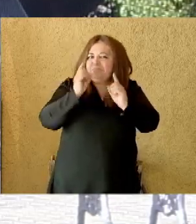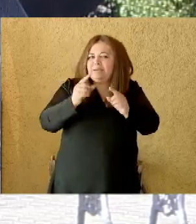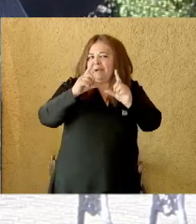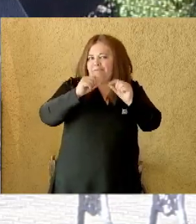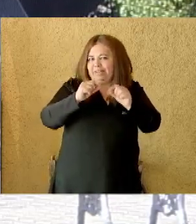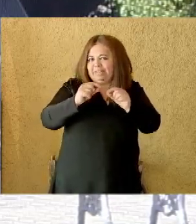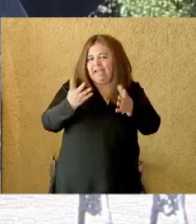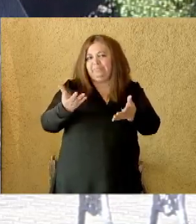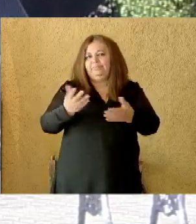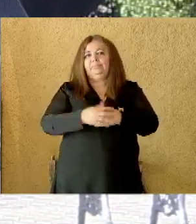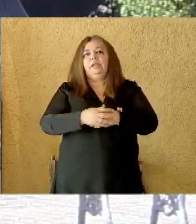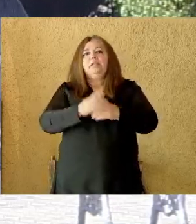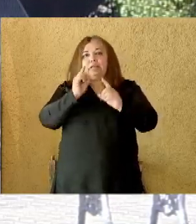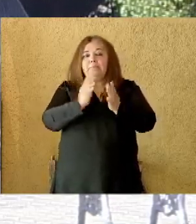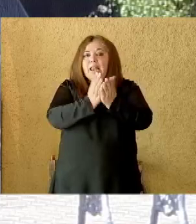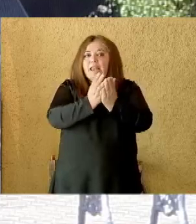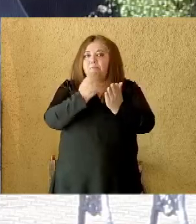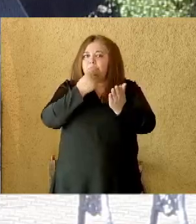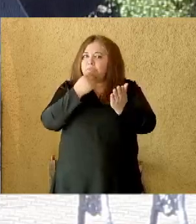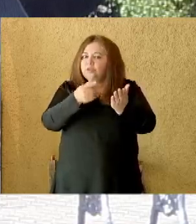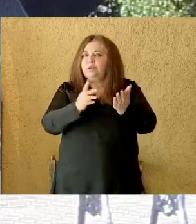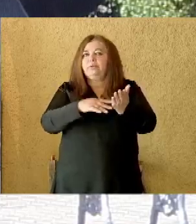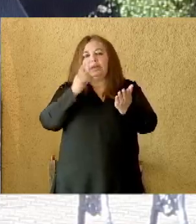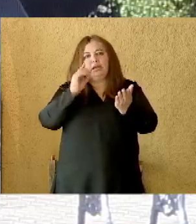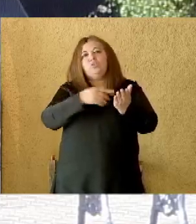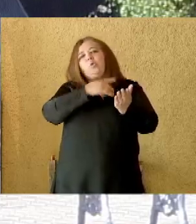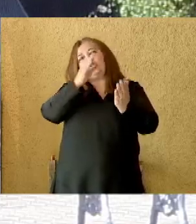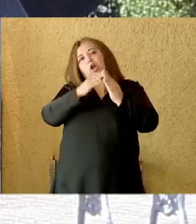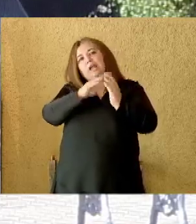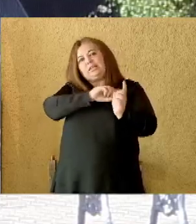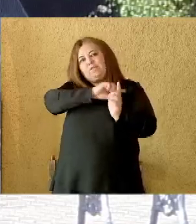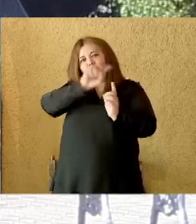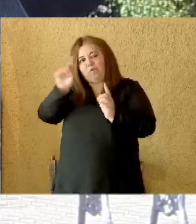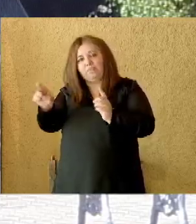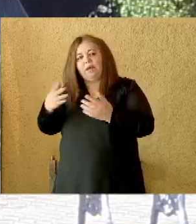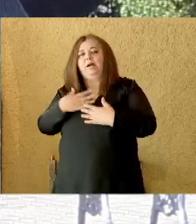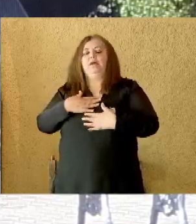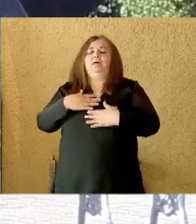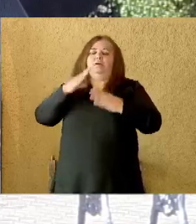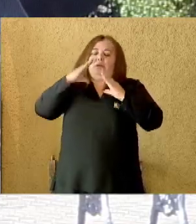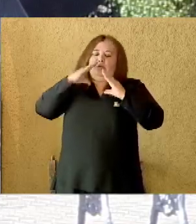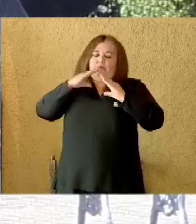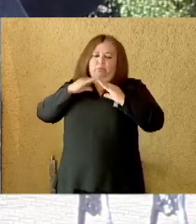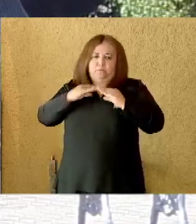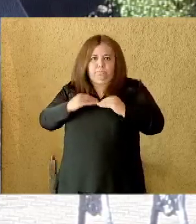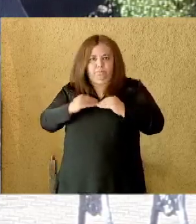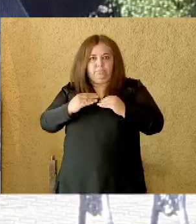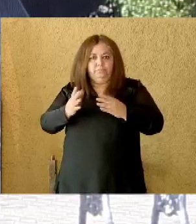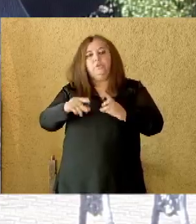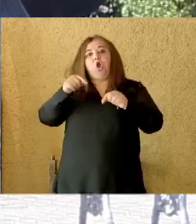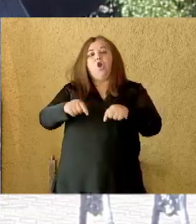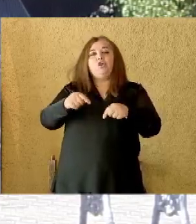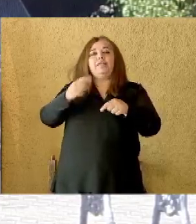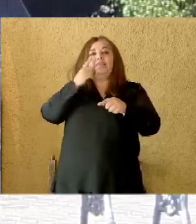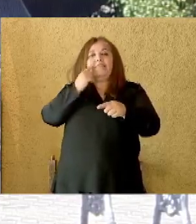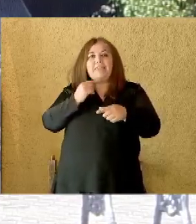libro mendocino justamente para que la espera y la vuelta a su hogar sea un poco más amena, pero además también para que en el día de hoy puedan disfrutar